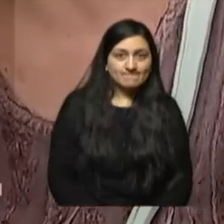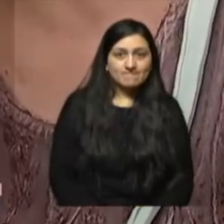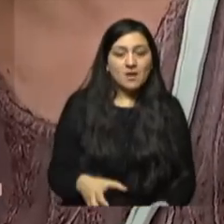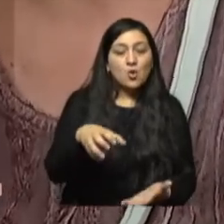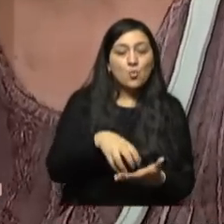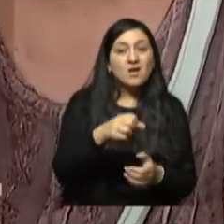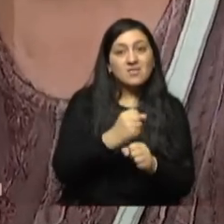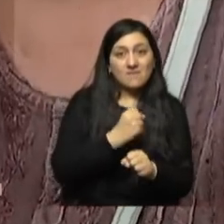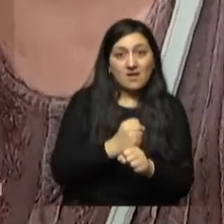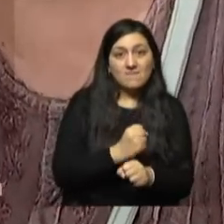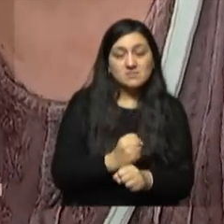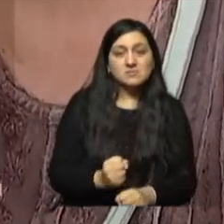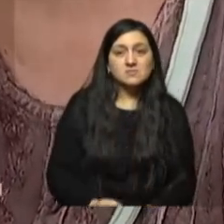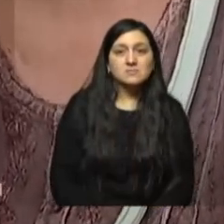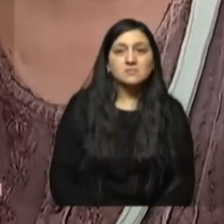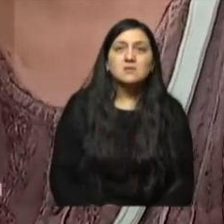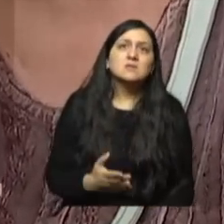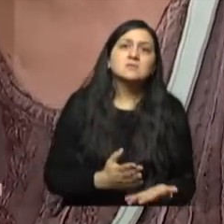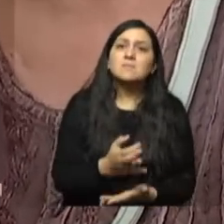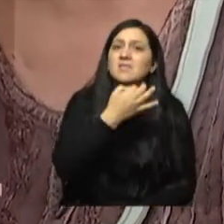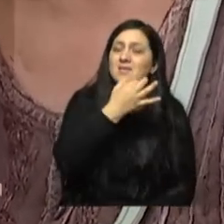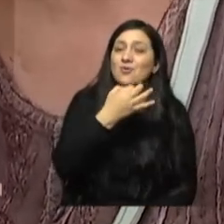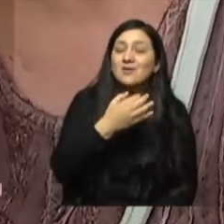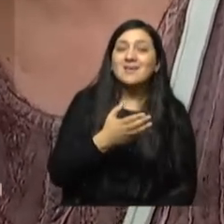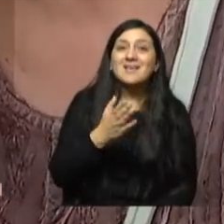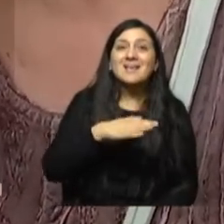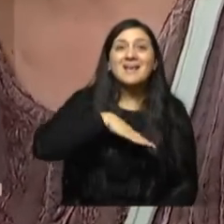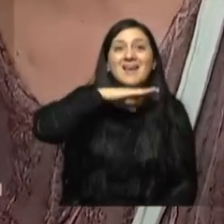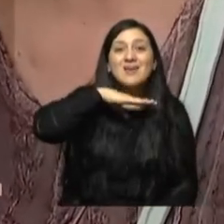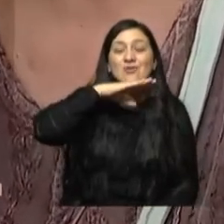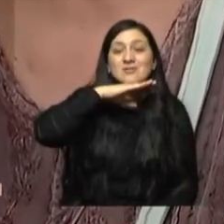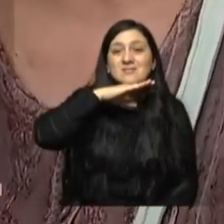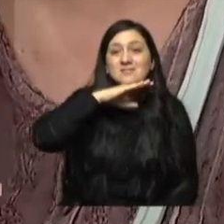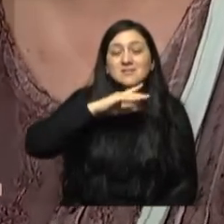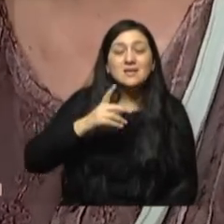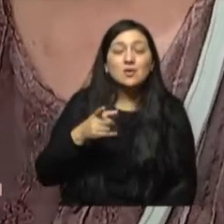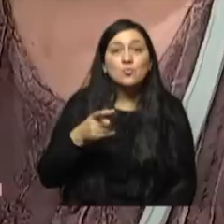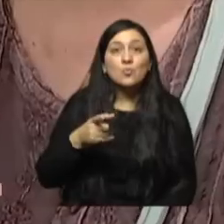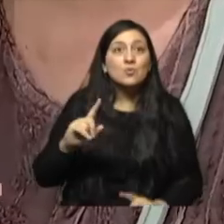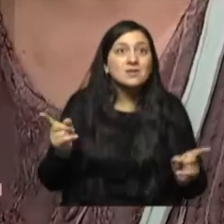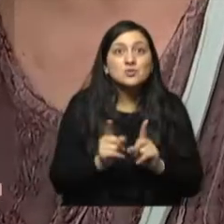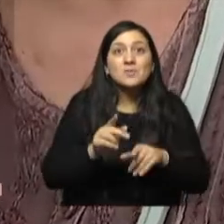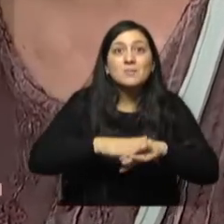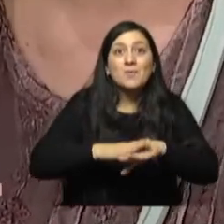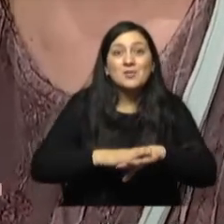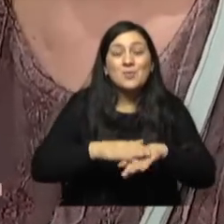que ocupaban. Siempre digo que Canelones es como una síntesis del momento, porque acá pasamos